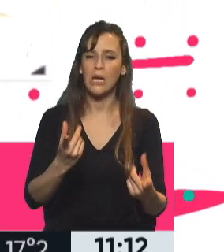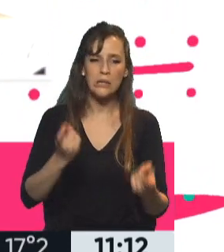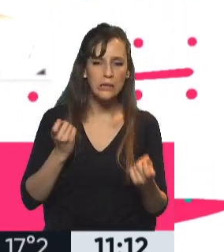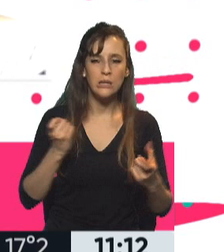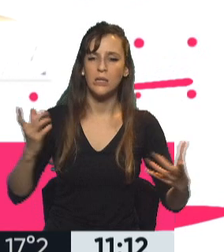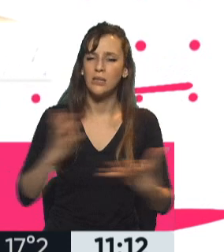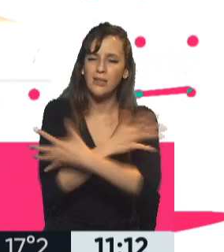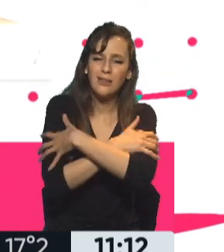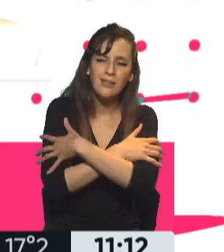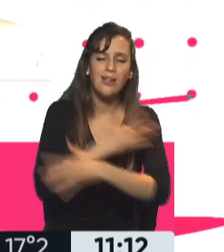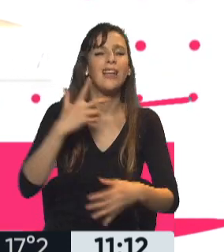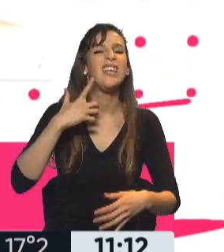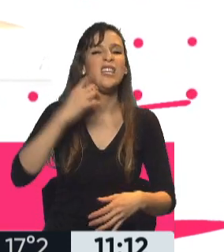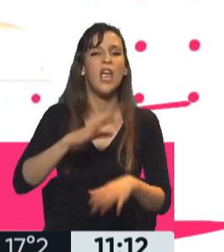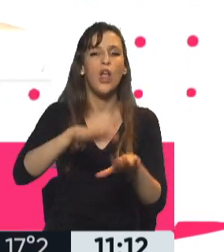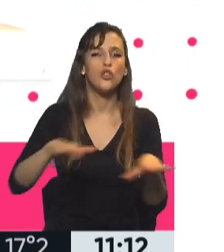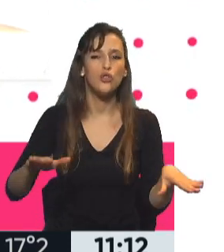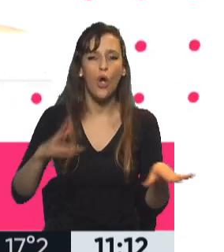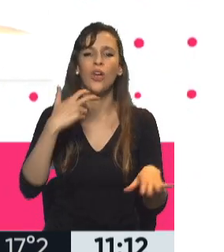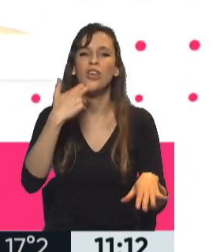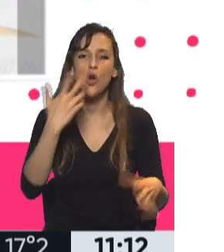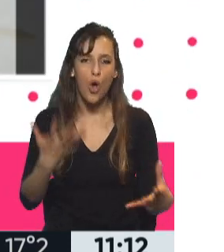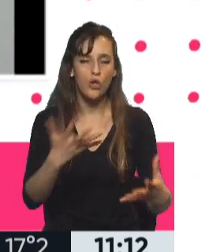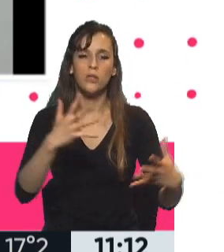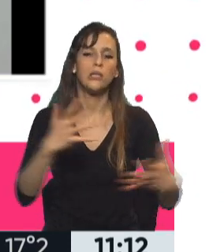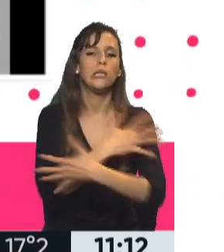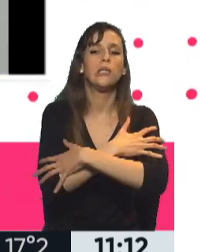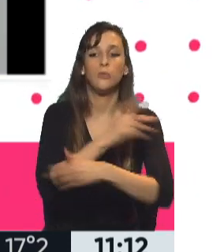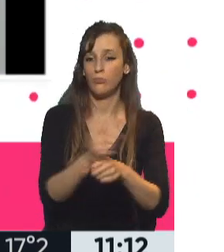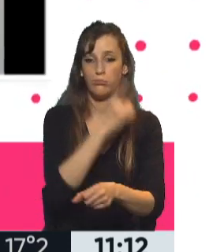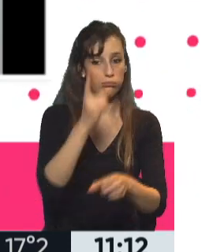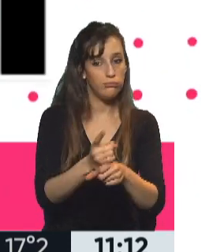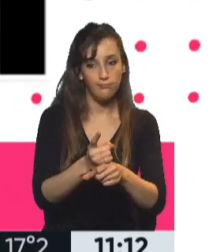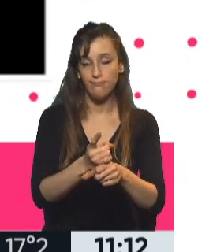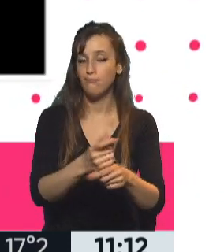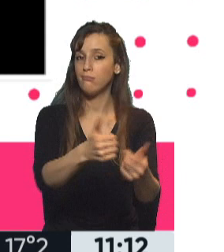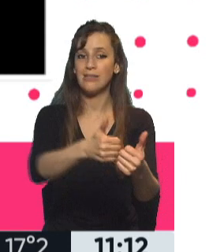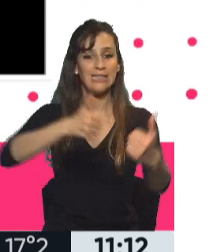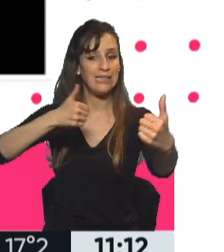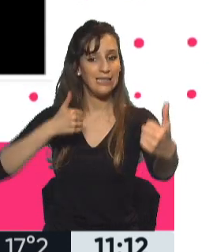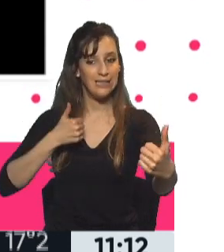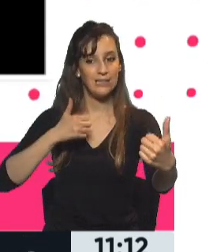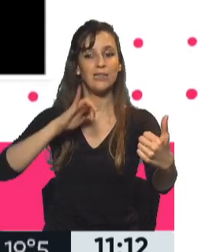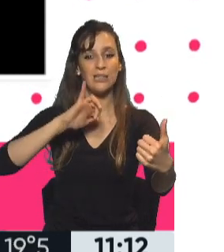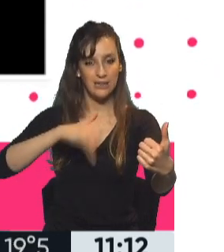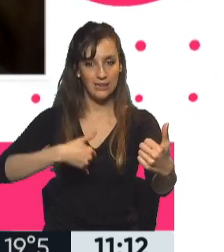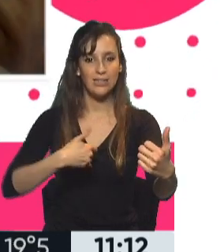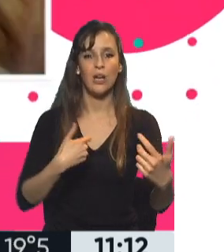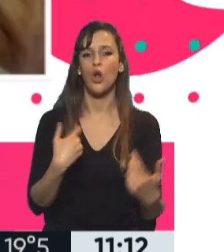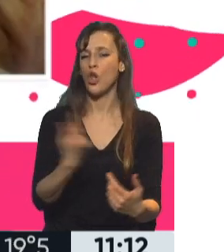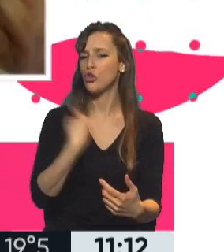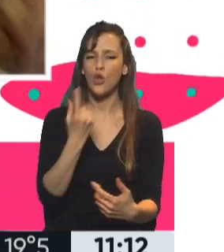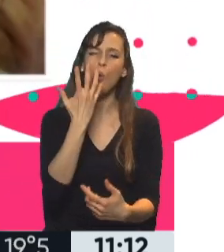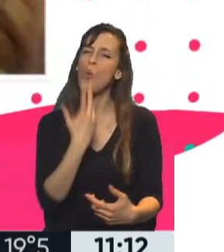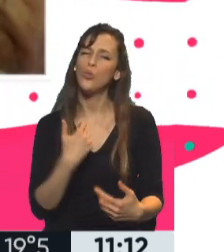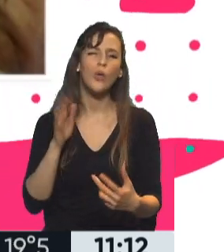nuestro nieto, a nuestros hijos, o vernos a la distancia, con esa intención del abrazo, del beso. Somos muy franeleros nosotros, somos